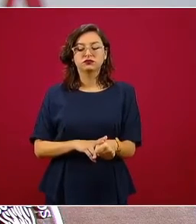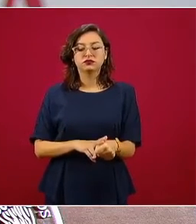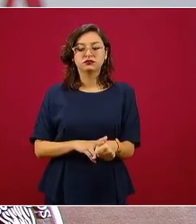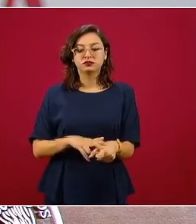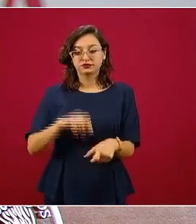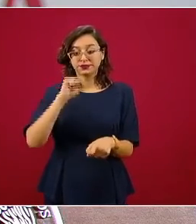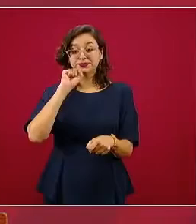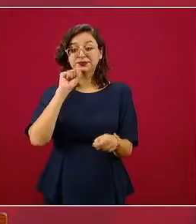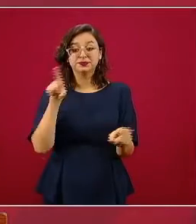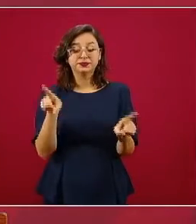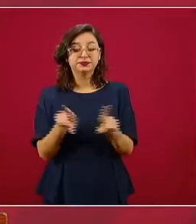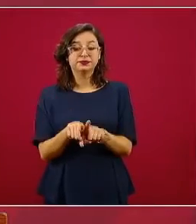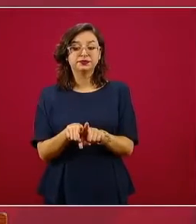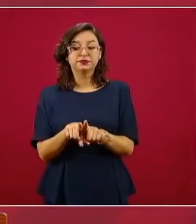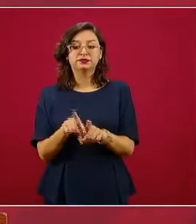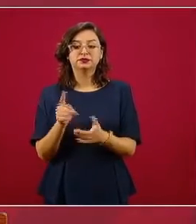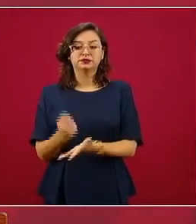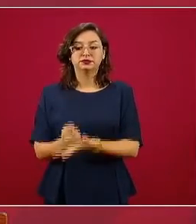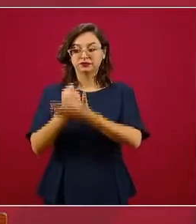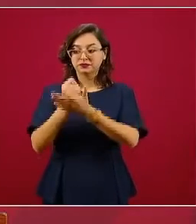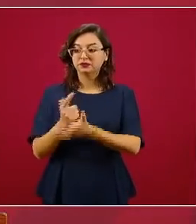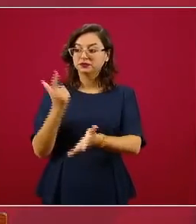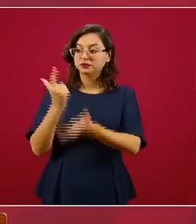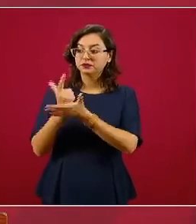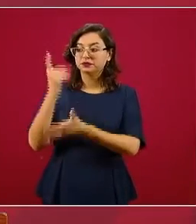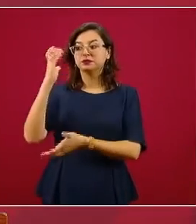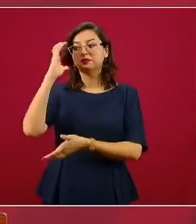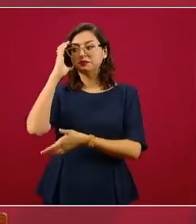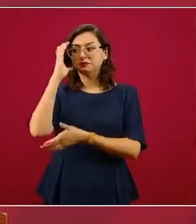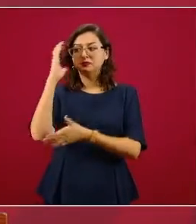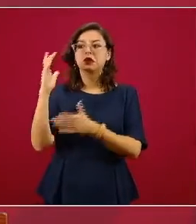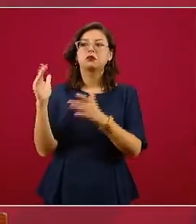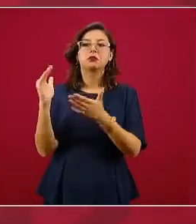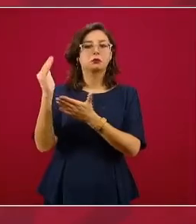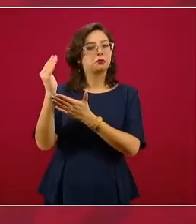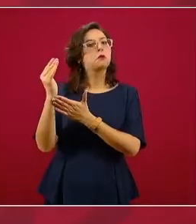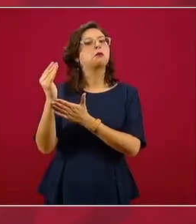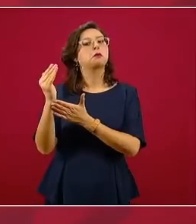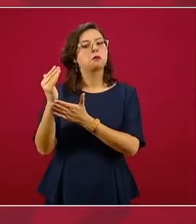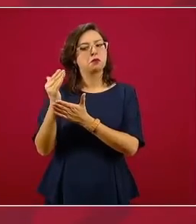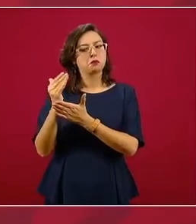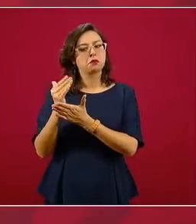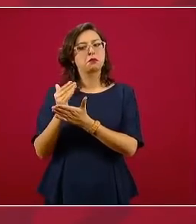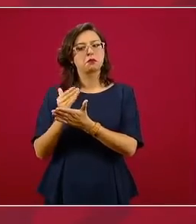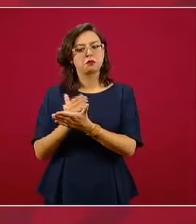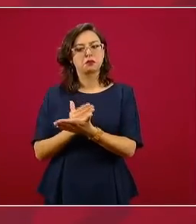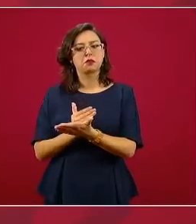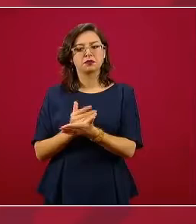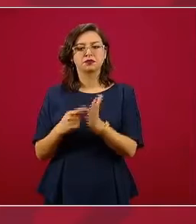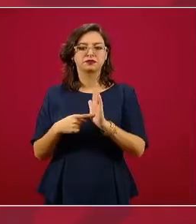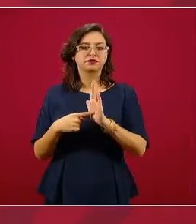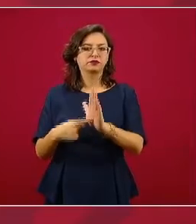y también de terapia intensiva. Vamos bajando,